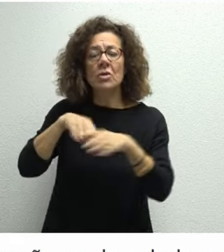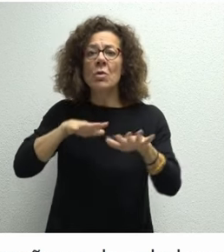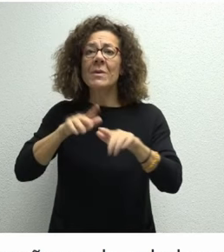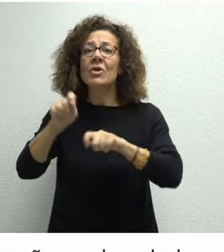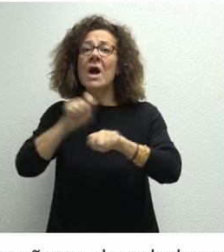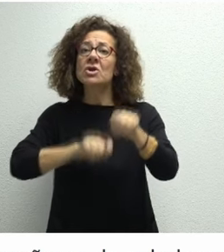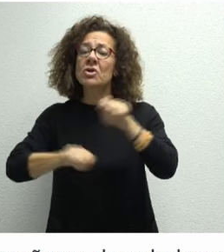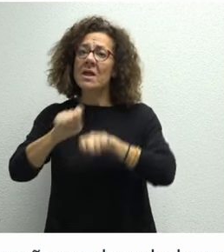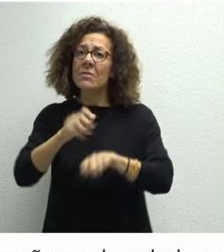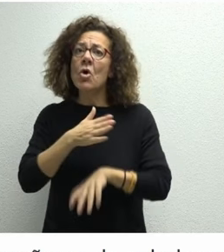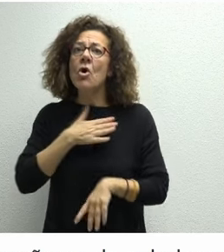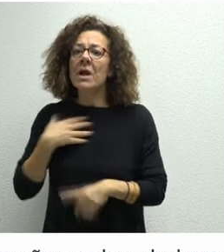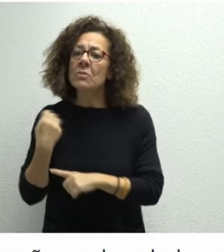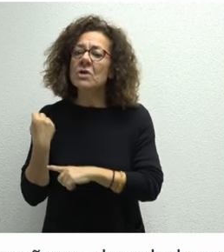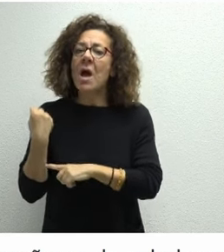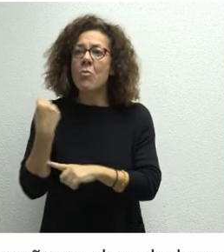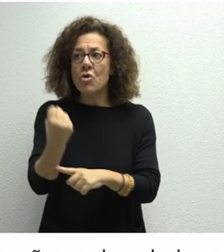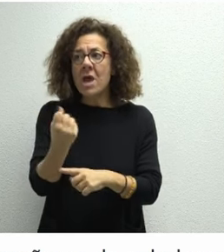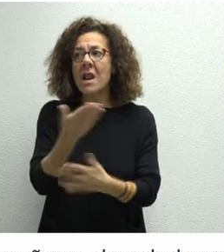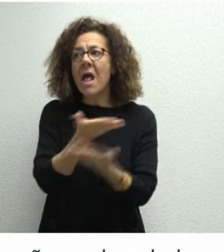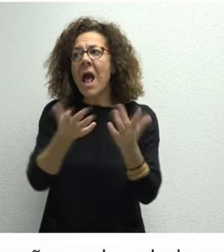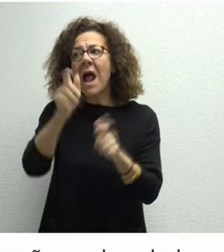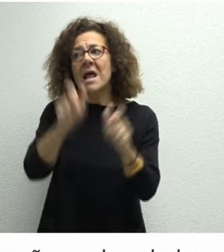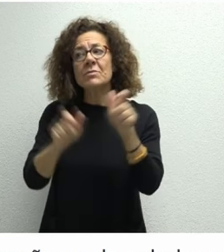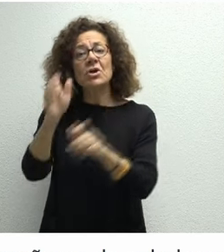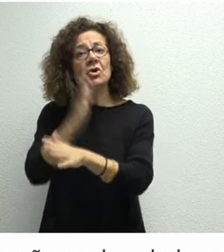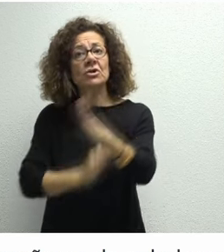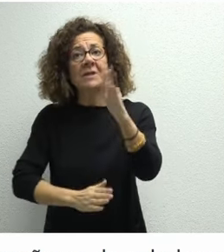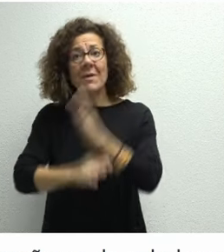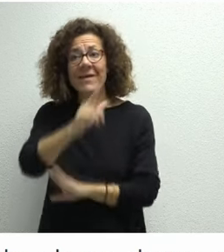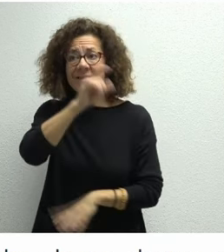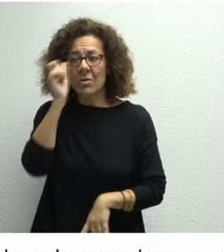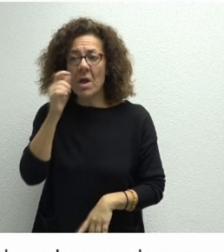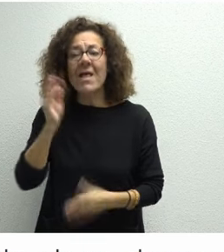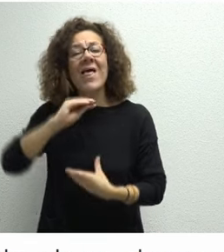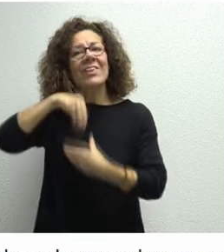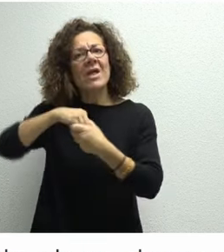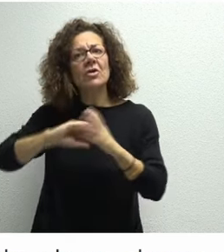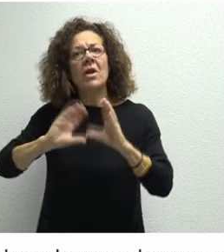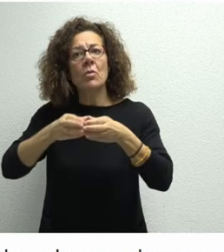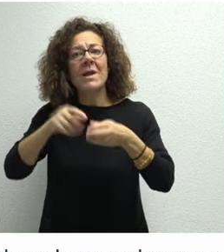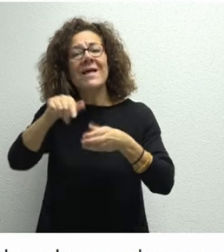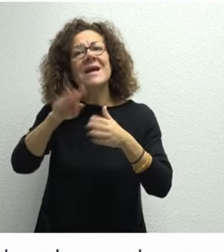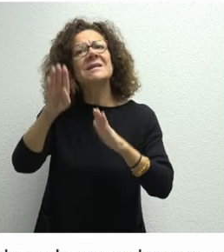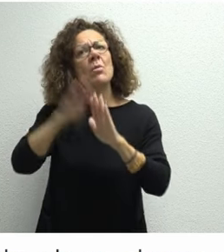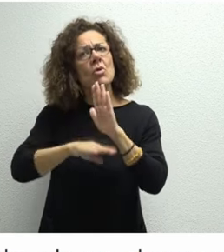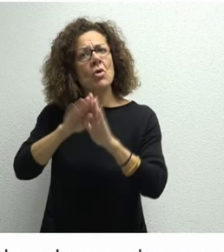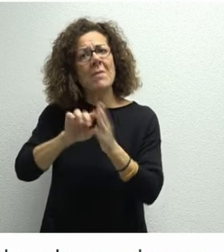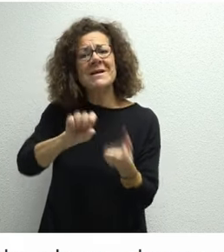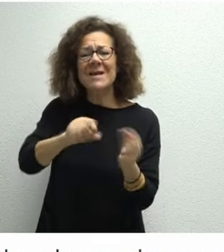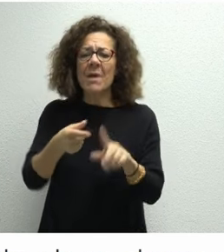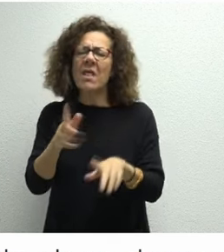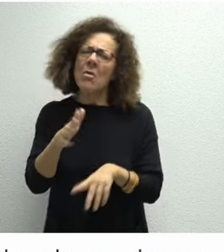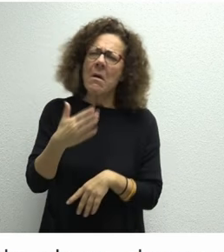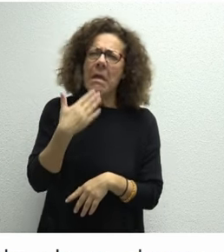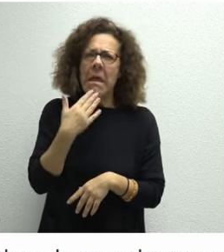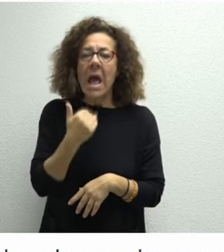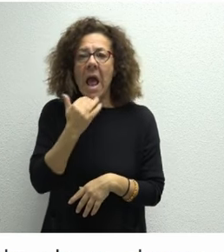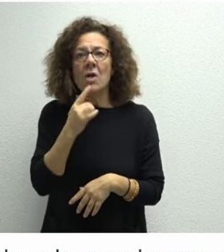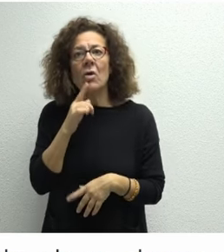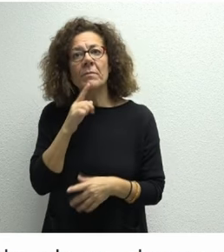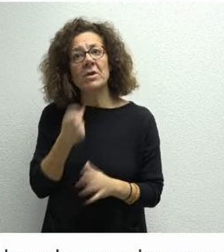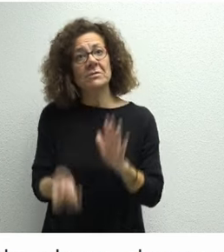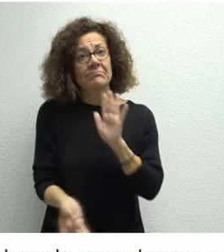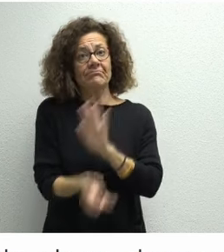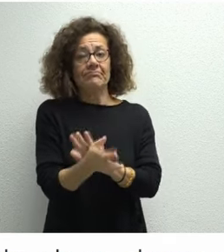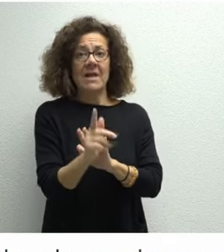eh queremos dar apoyo a a las personas con discapacidad intelectual dentro de la comunidad ese programa se parece o tiene muchas similitudes pero proviene